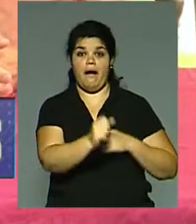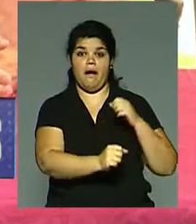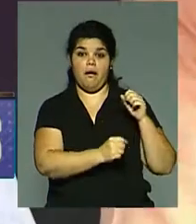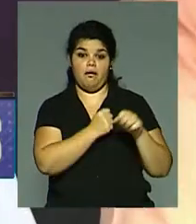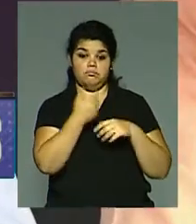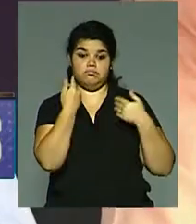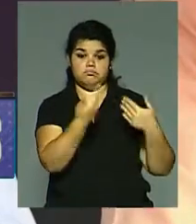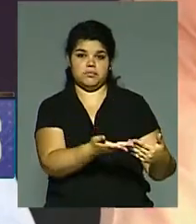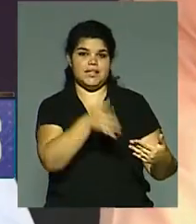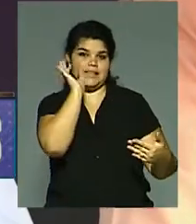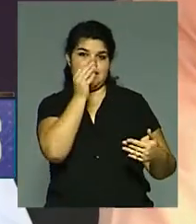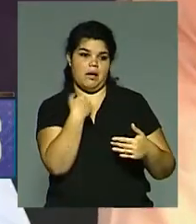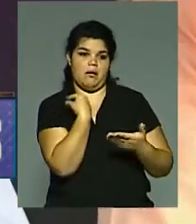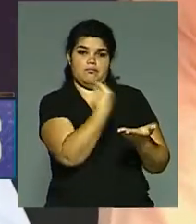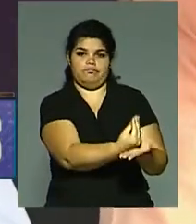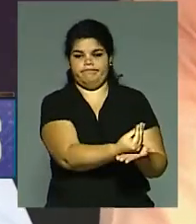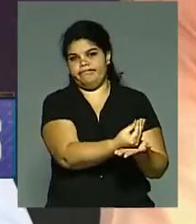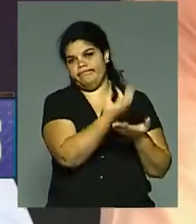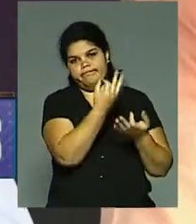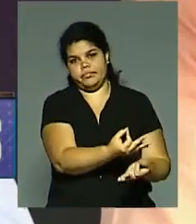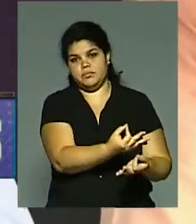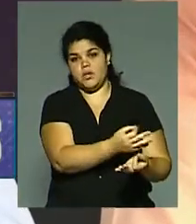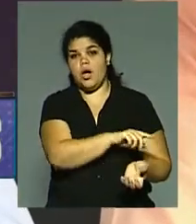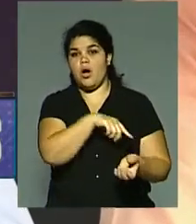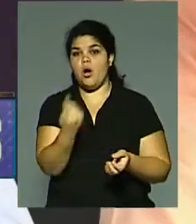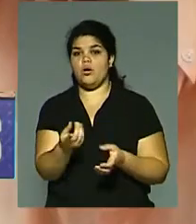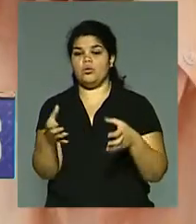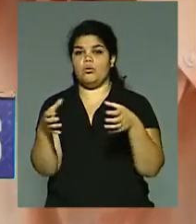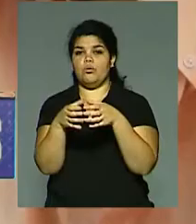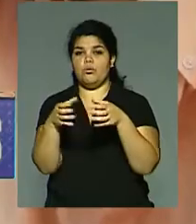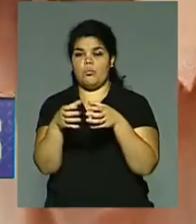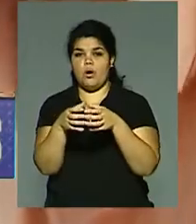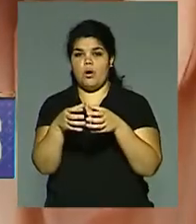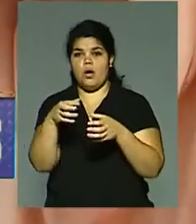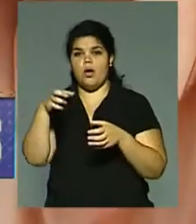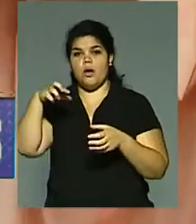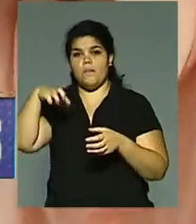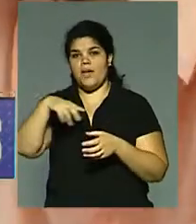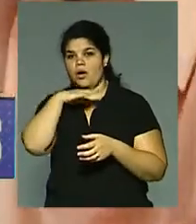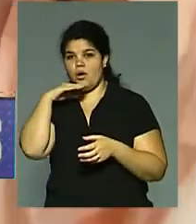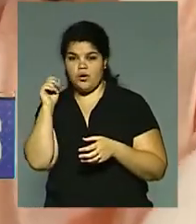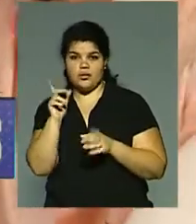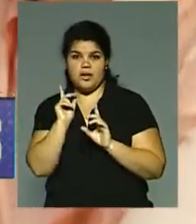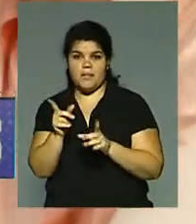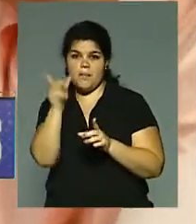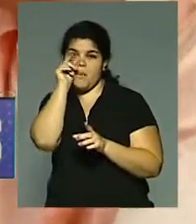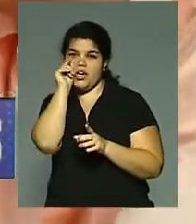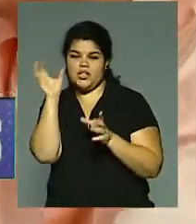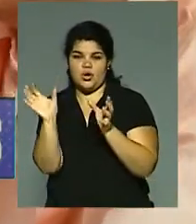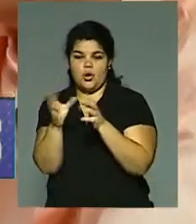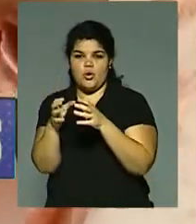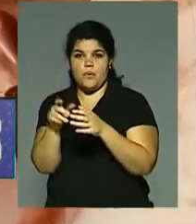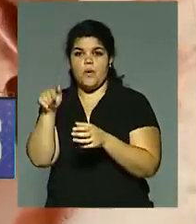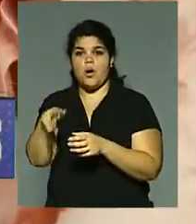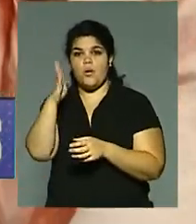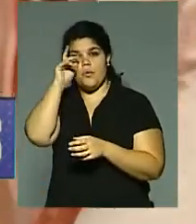se preveía a priori. Uh-huh. Igual sucede en el caso del PJ, ¿sí?, con Alejandro Bermejo, quien es